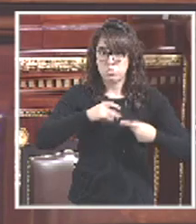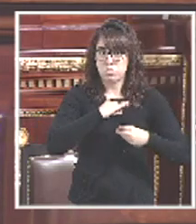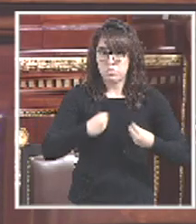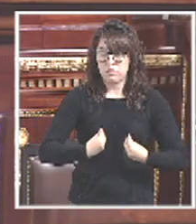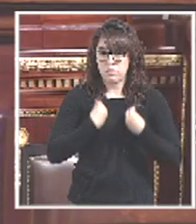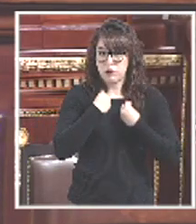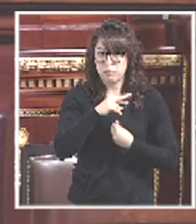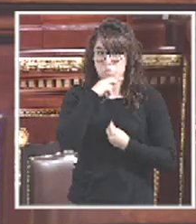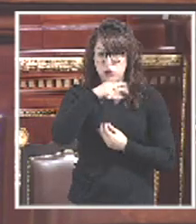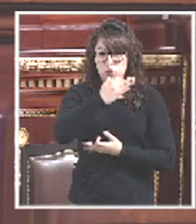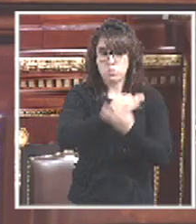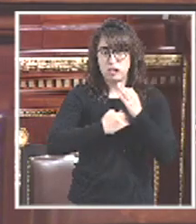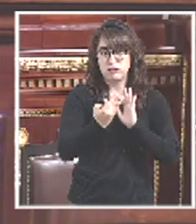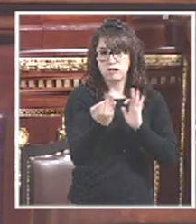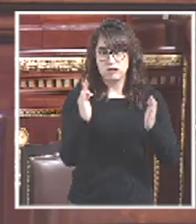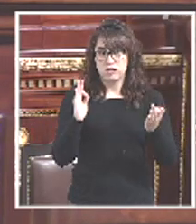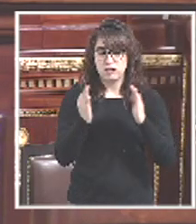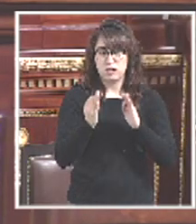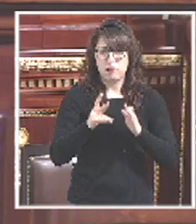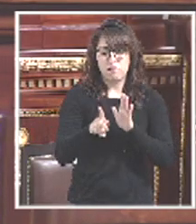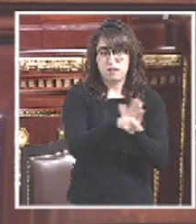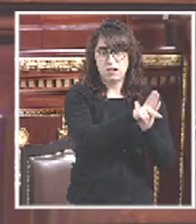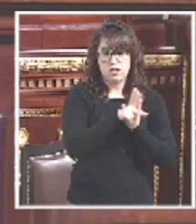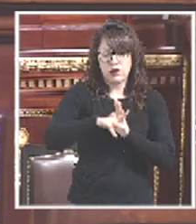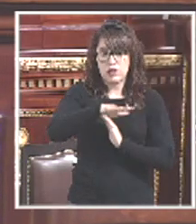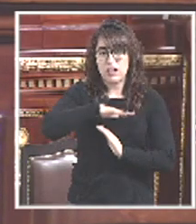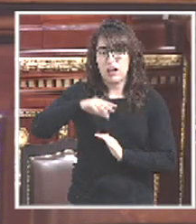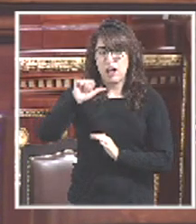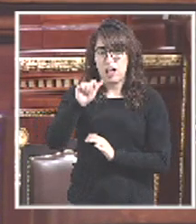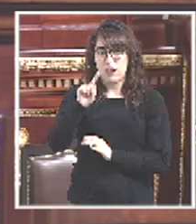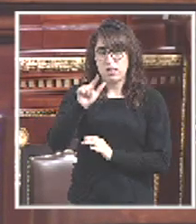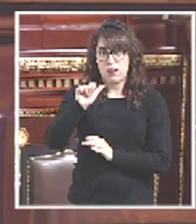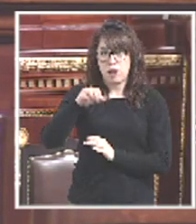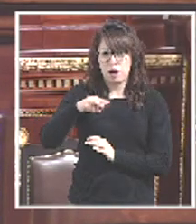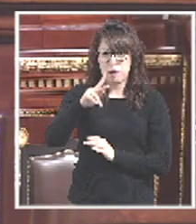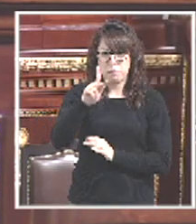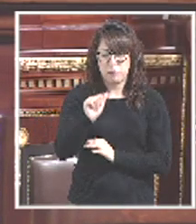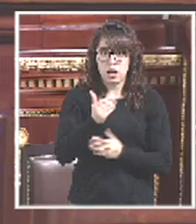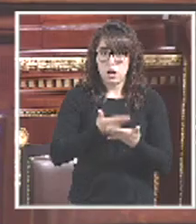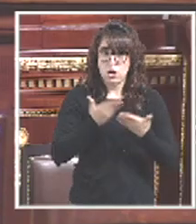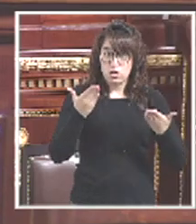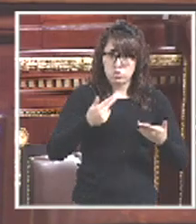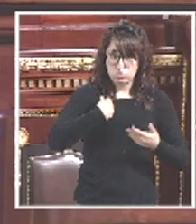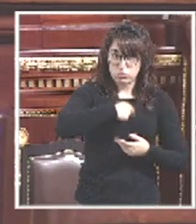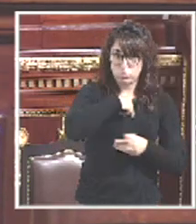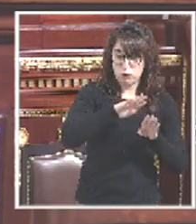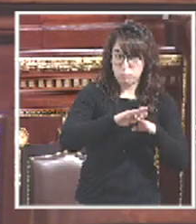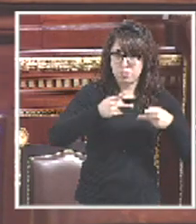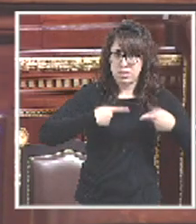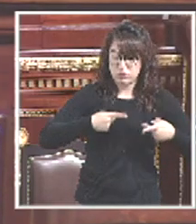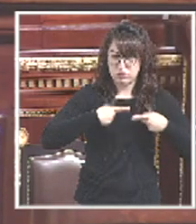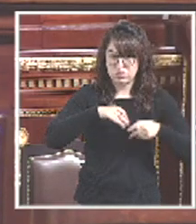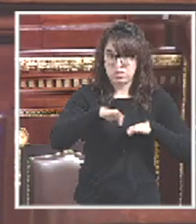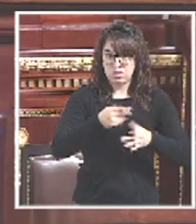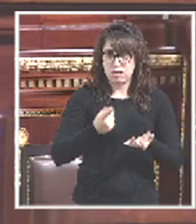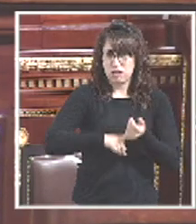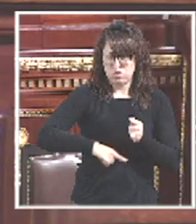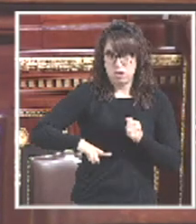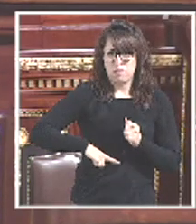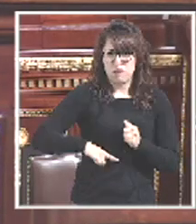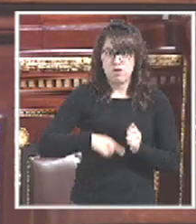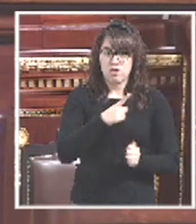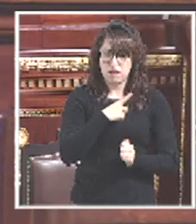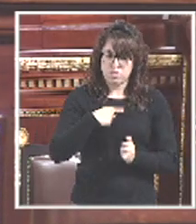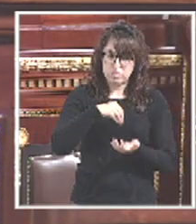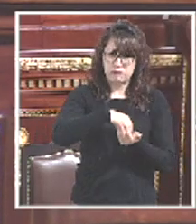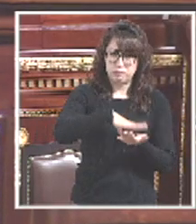de las vecinas y vecinos de Atlampa. Como autoridades tenemos la obligación de establecer medidas de intervención y